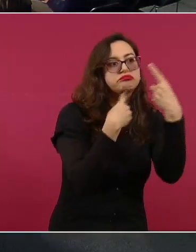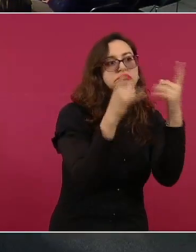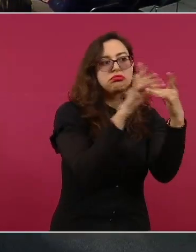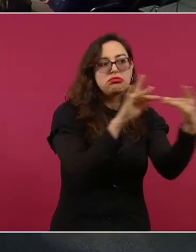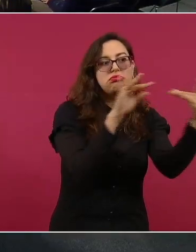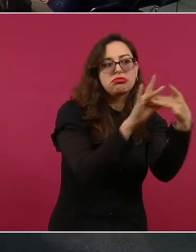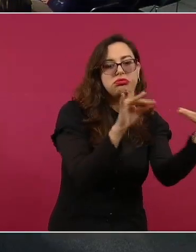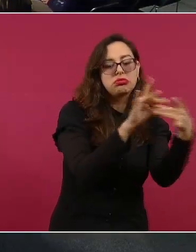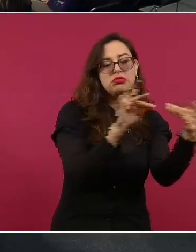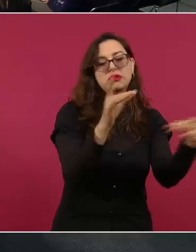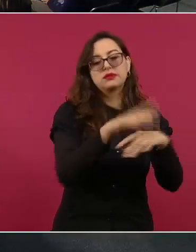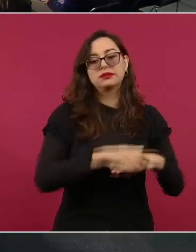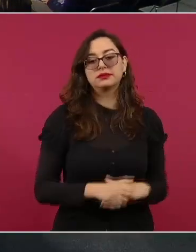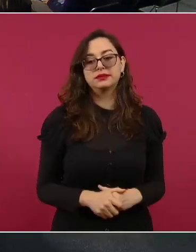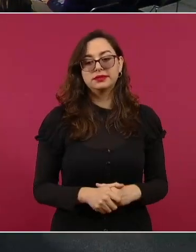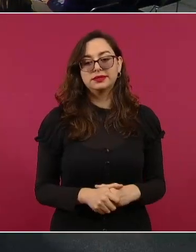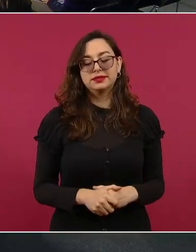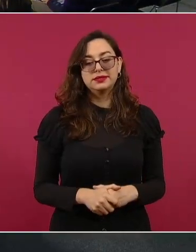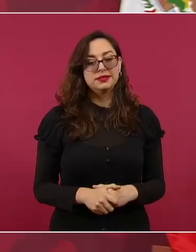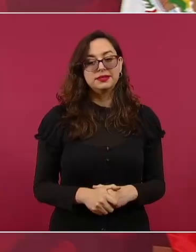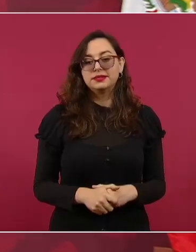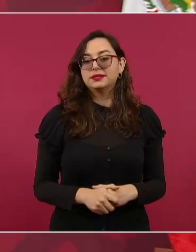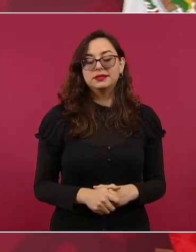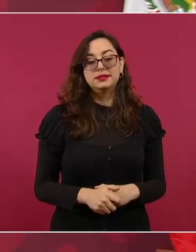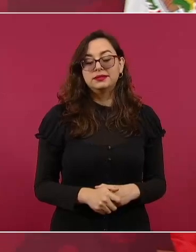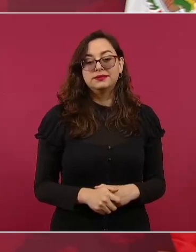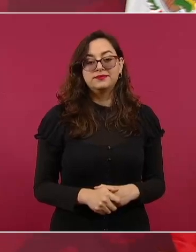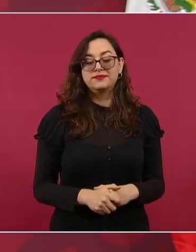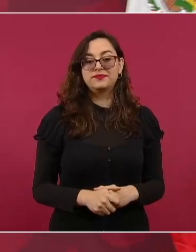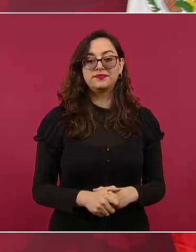el finado Fuentes